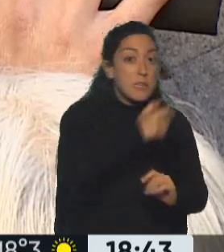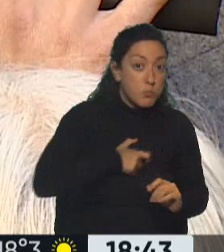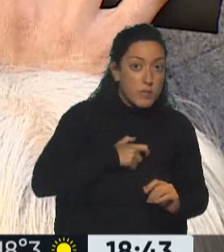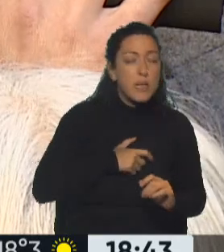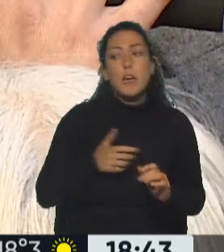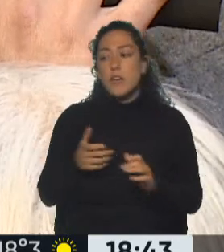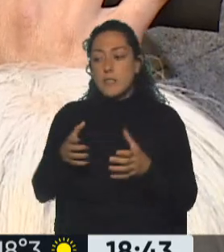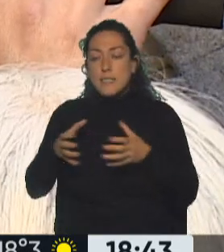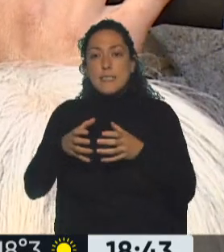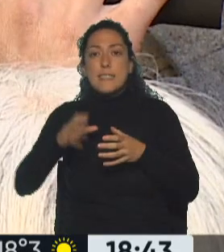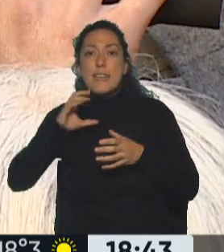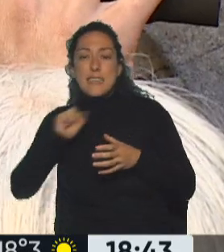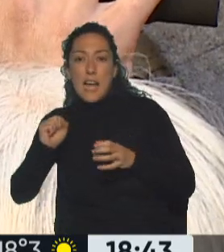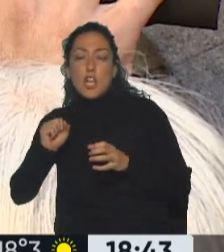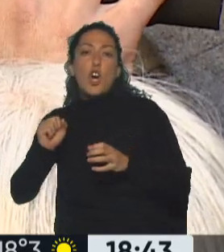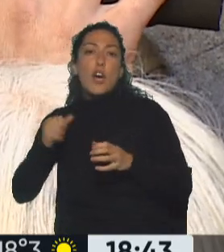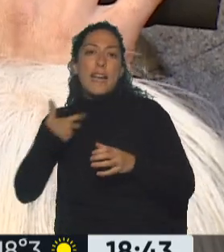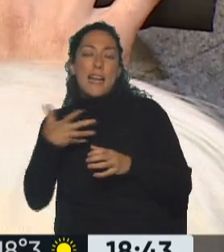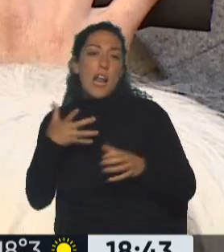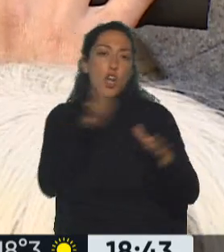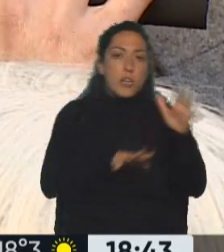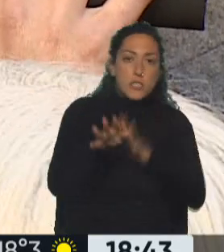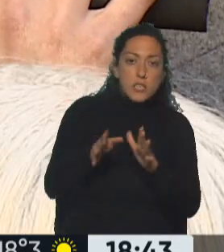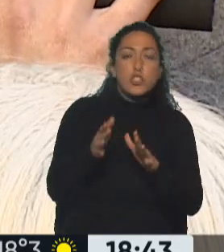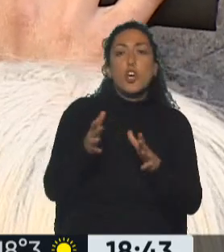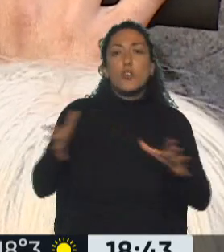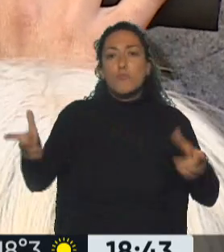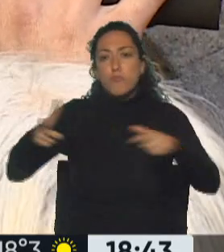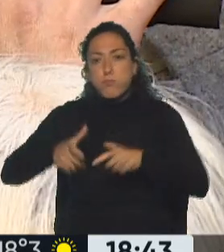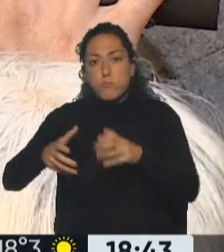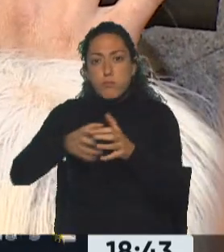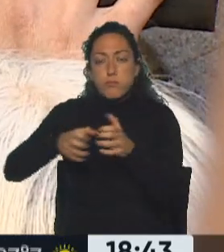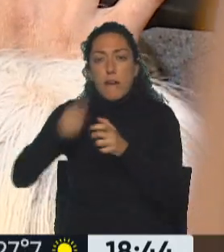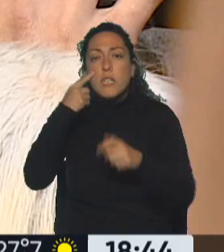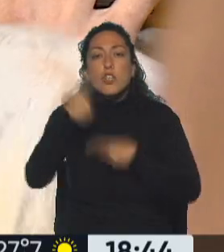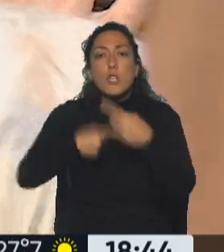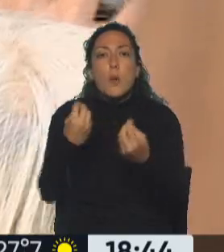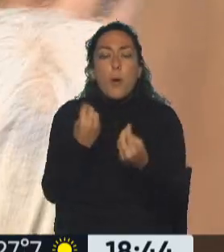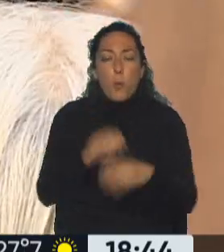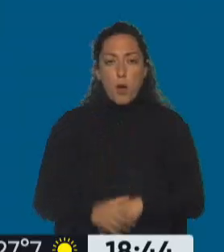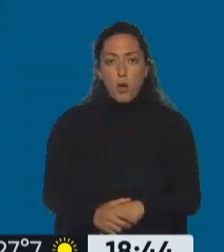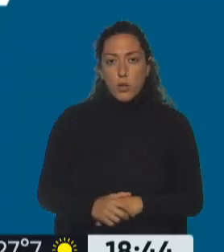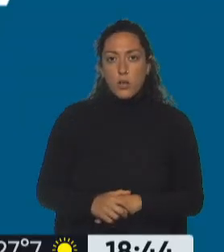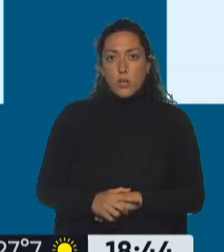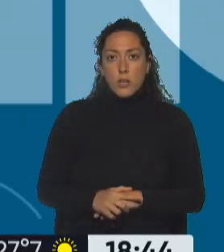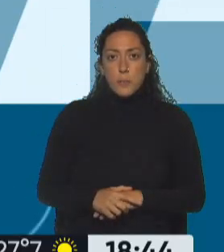organización, el secretario general, todo con su comisión directiva de la organización, dirán cómo seguimos esta discusión.